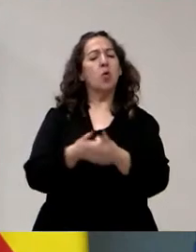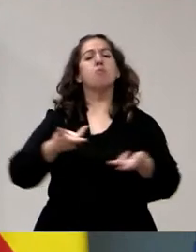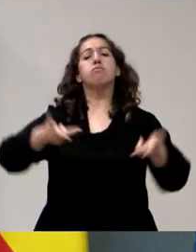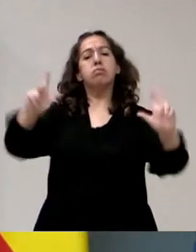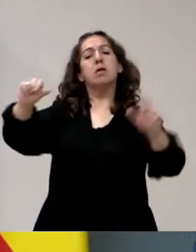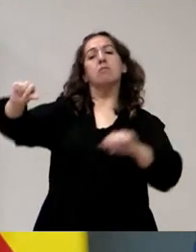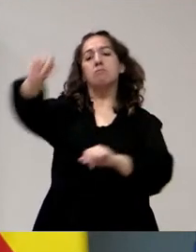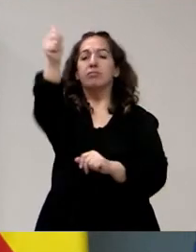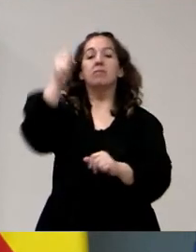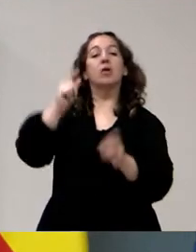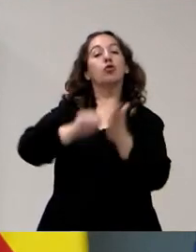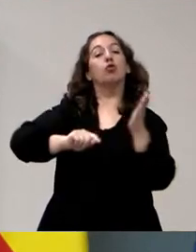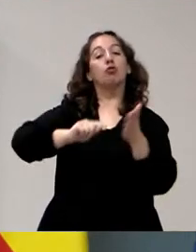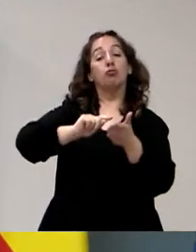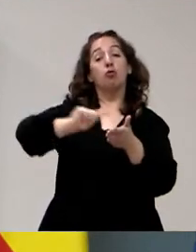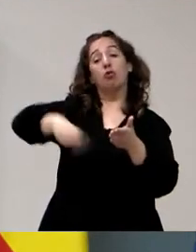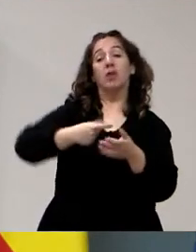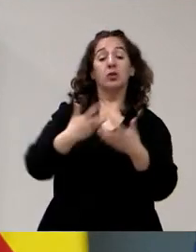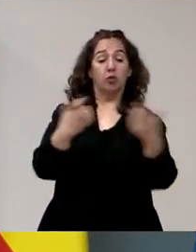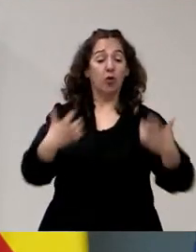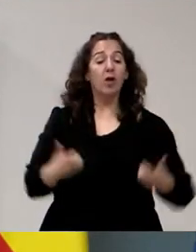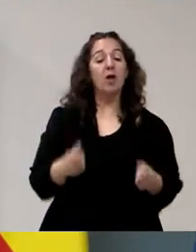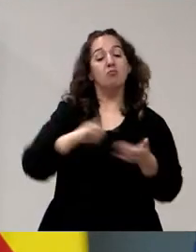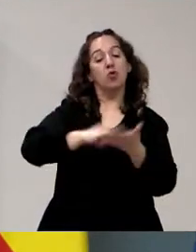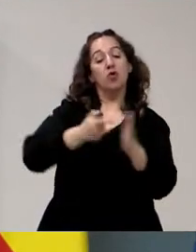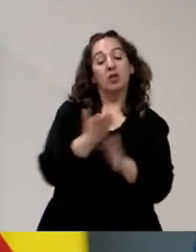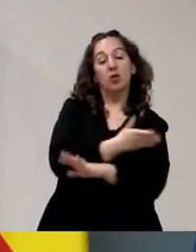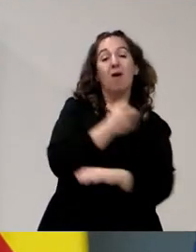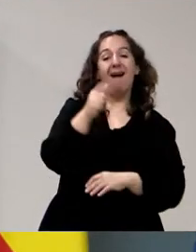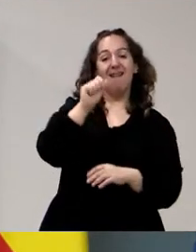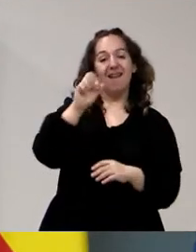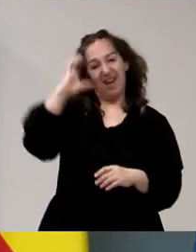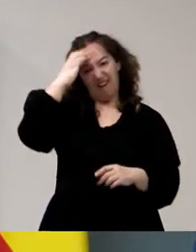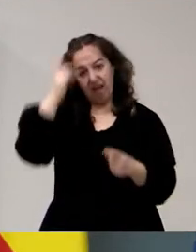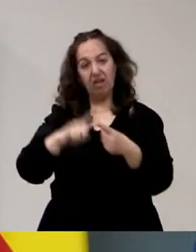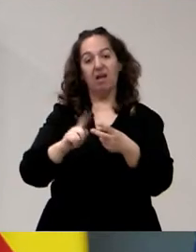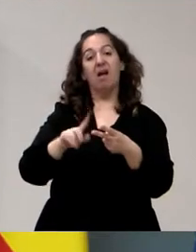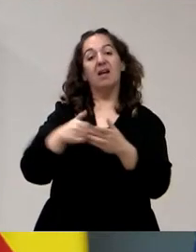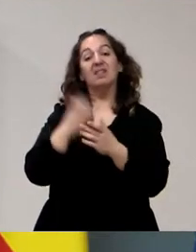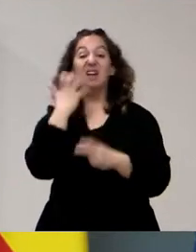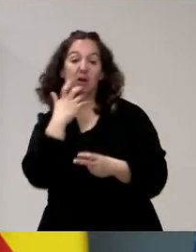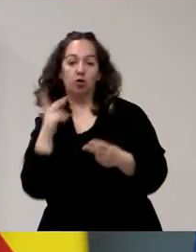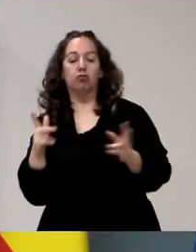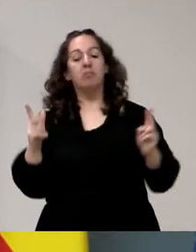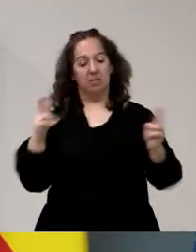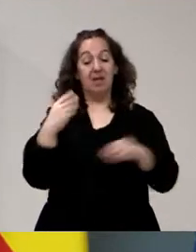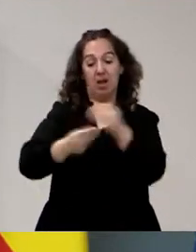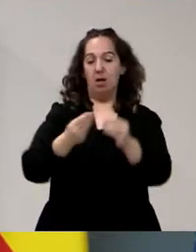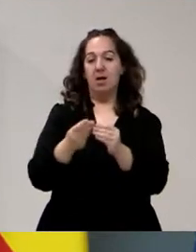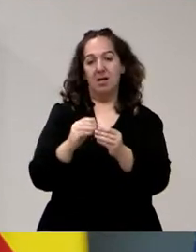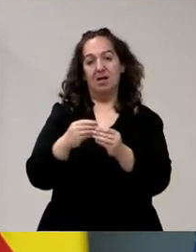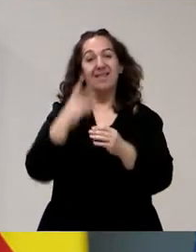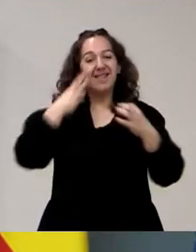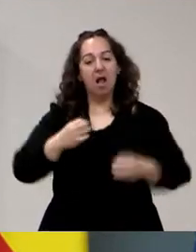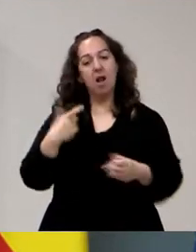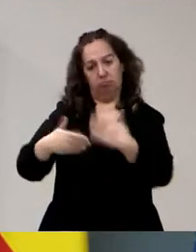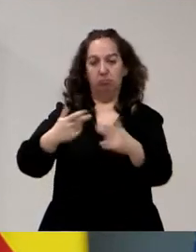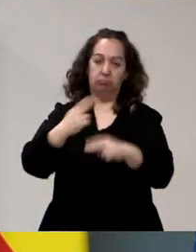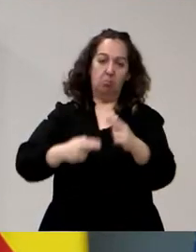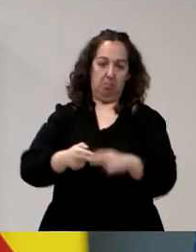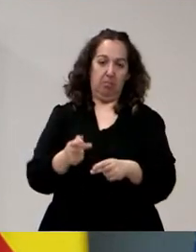del contrato para la redacción del proyecto entre alar del rey y reinosa su adjudicación su ejecución material y la posterior